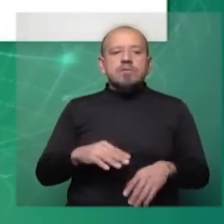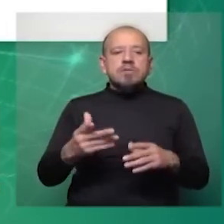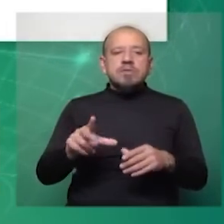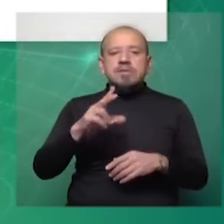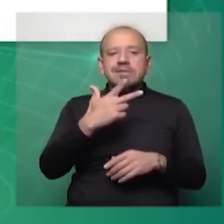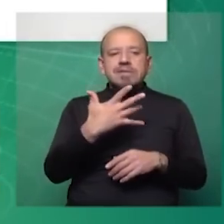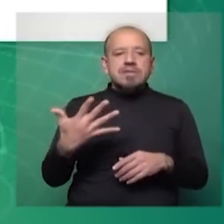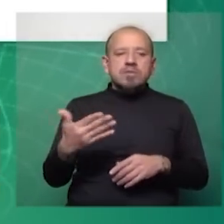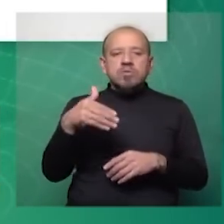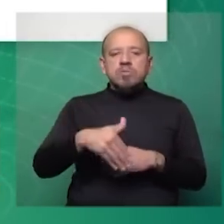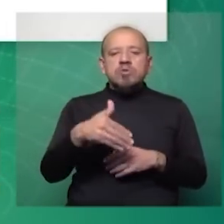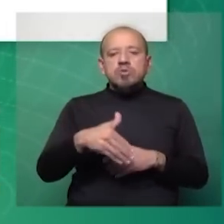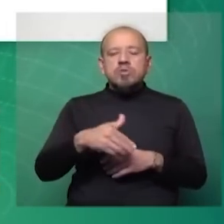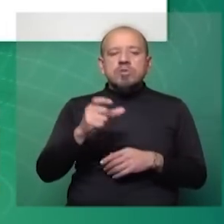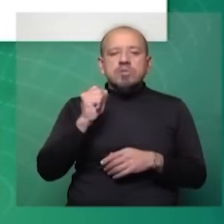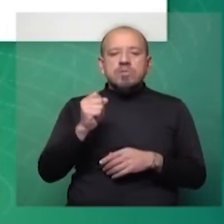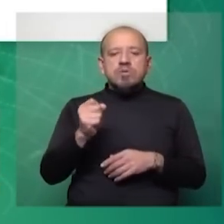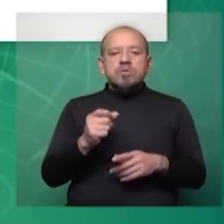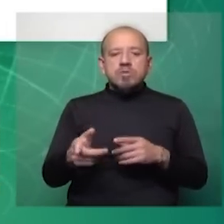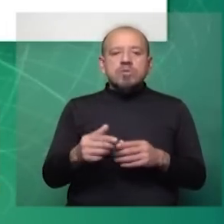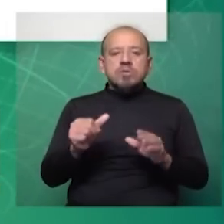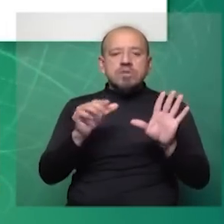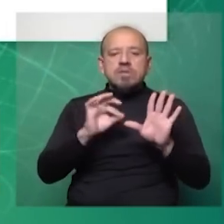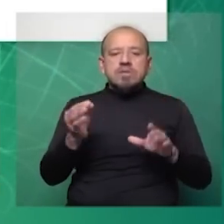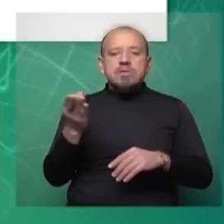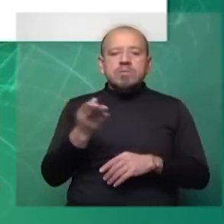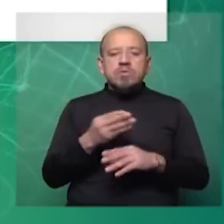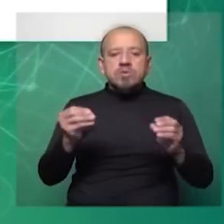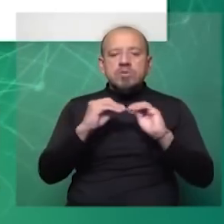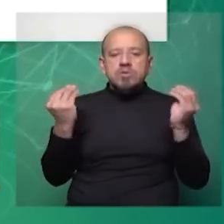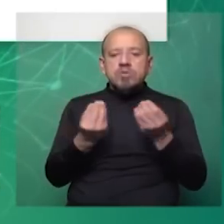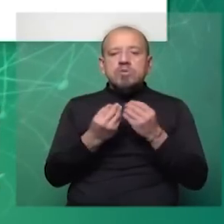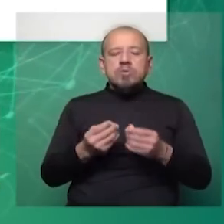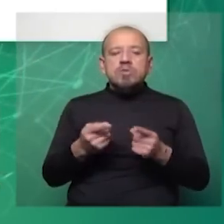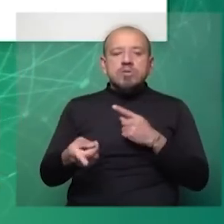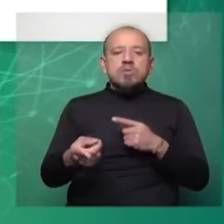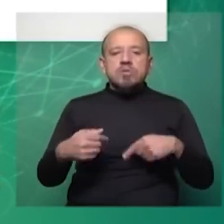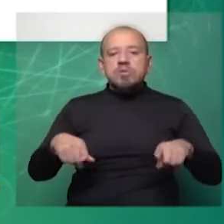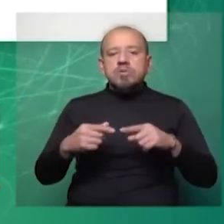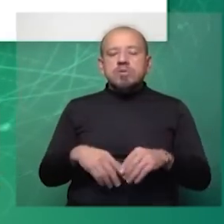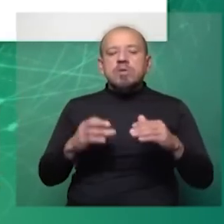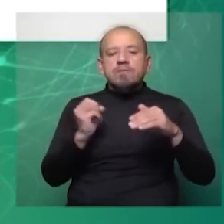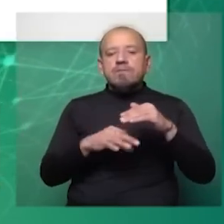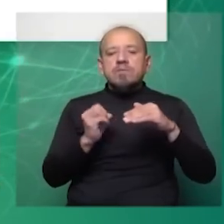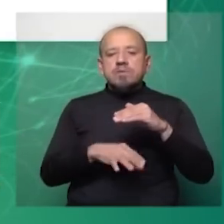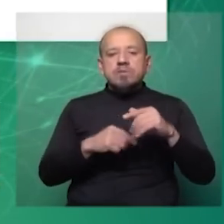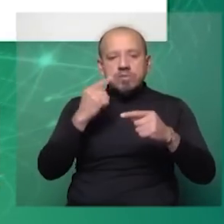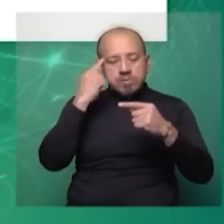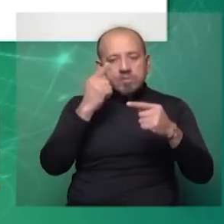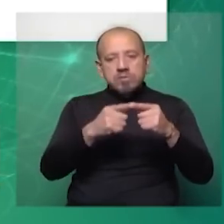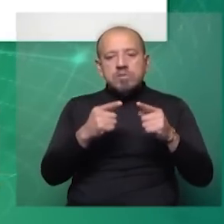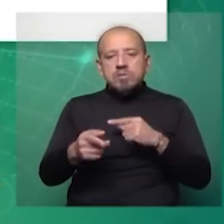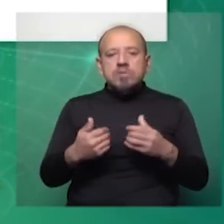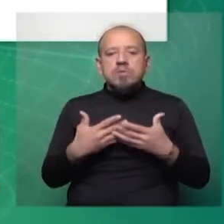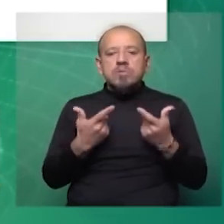35 millones de pesos que correspondían al % del total de los recursos asignados al fondo cuyo objetivo es